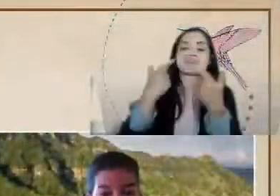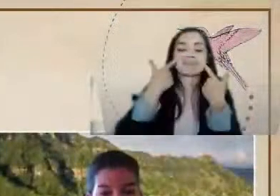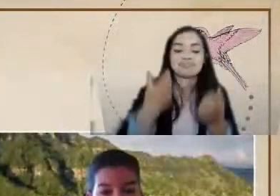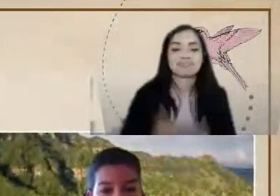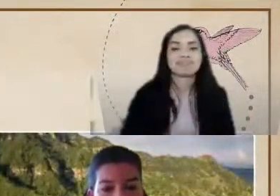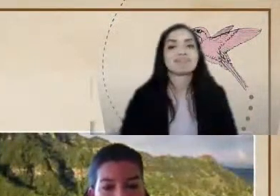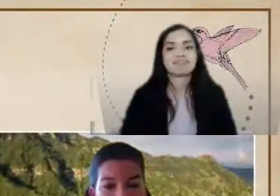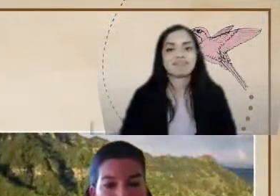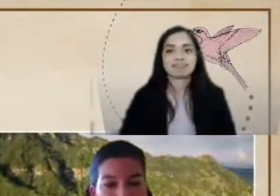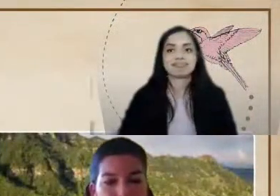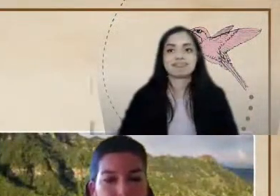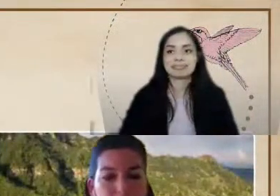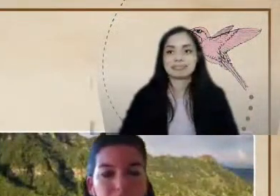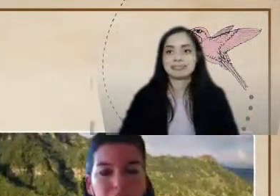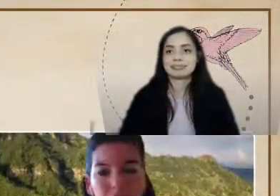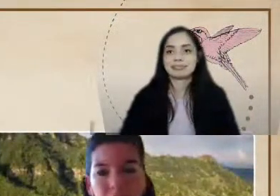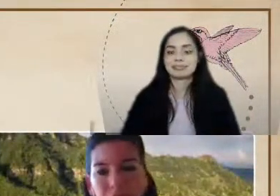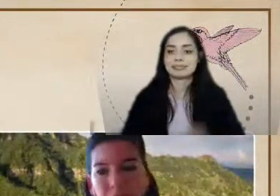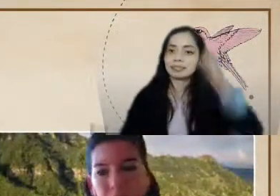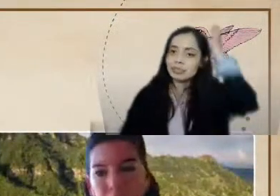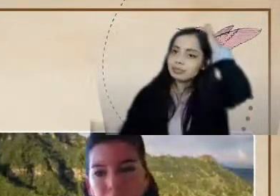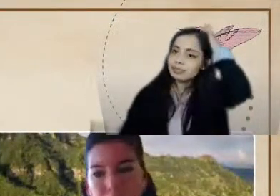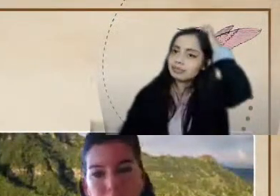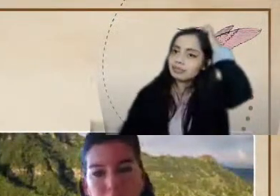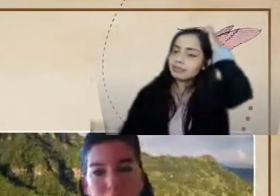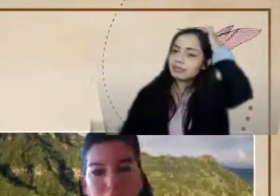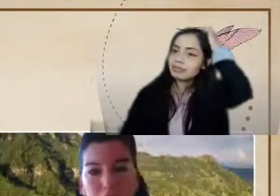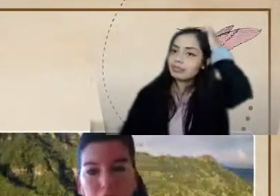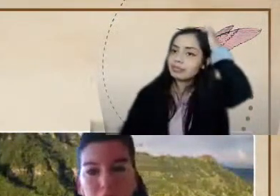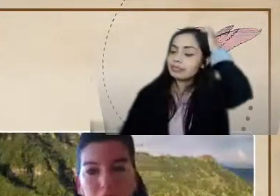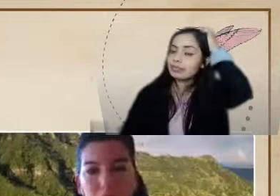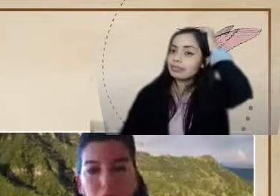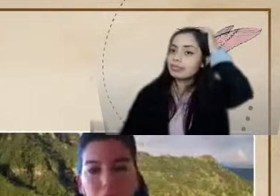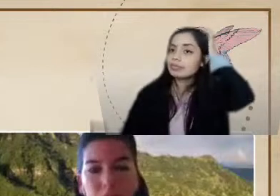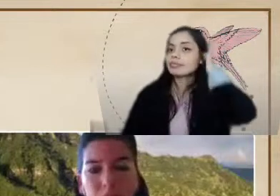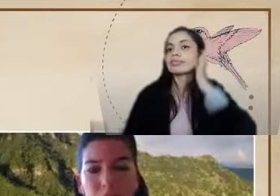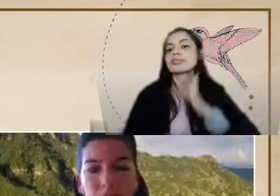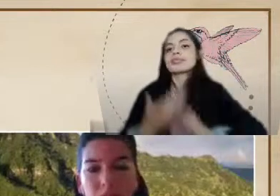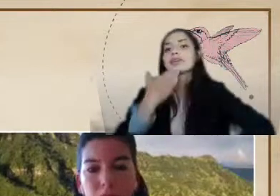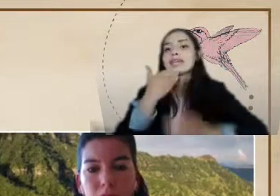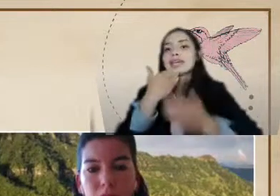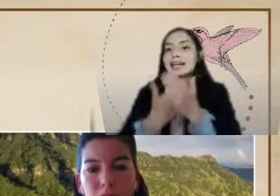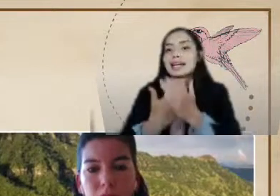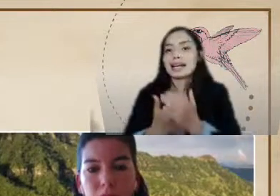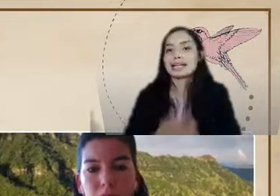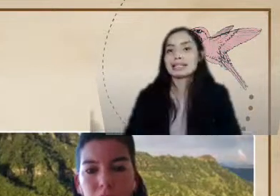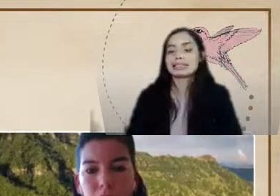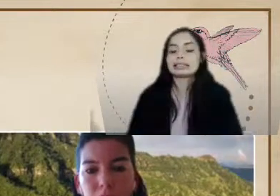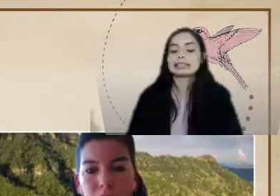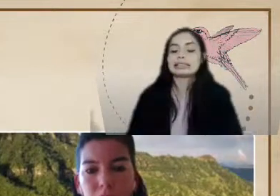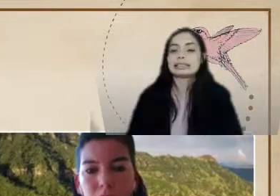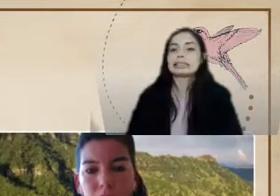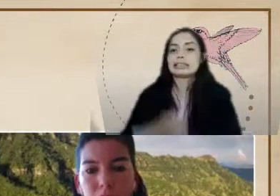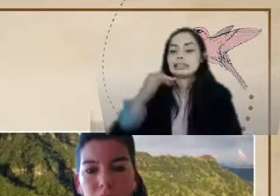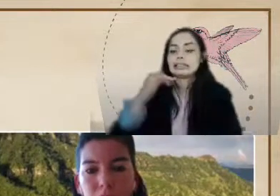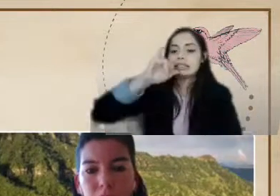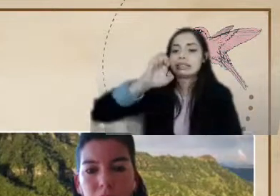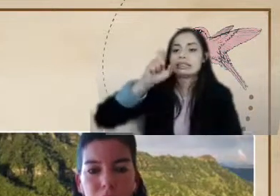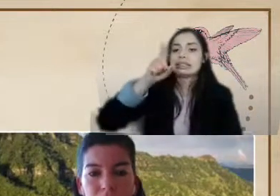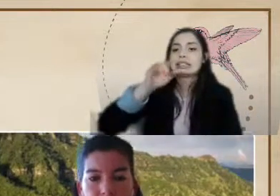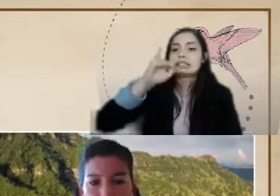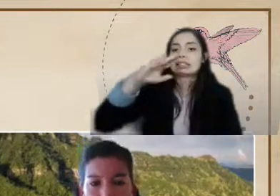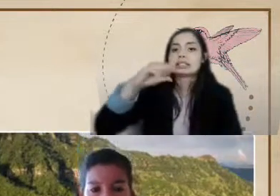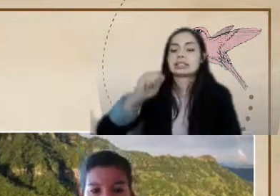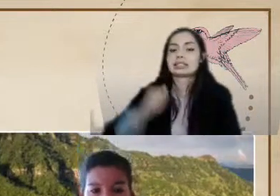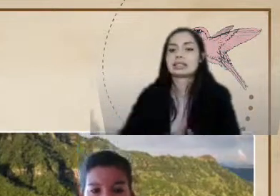Muchas gracias, Jessica. Quiero también aquí expresarle un agradecimiento a nuestra intérprete en lenguaje de señas